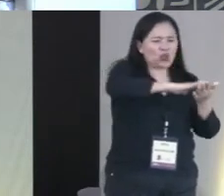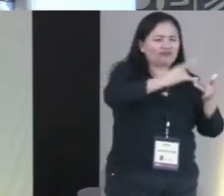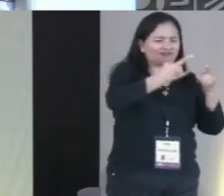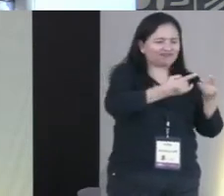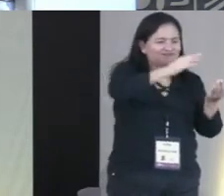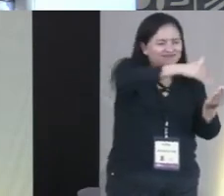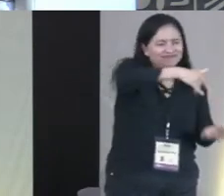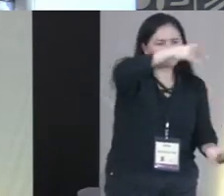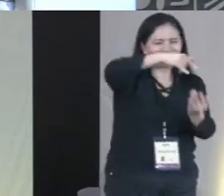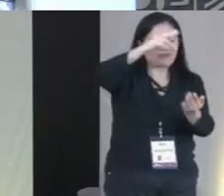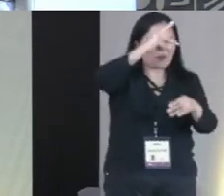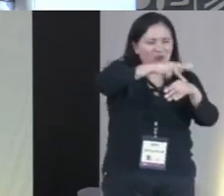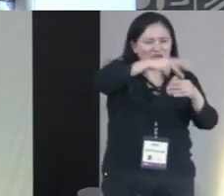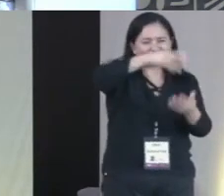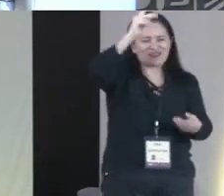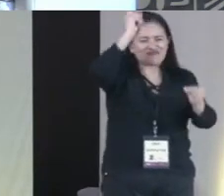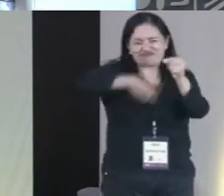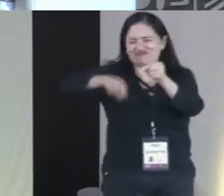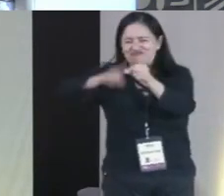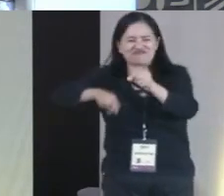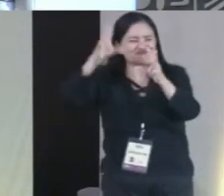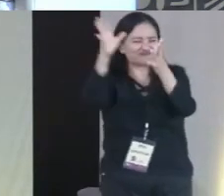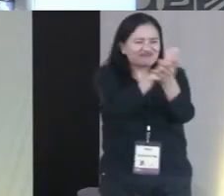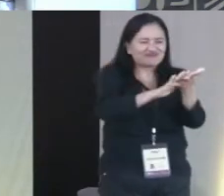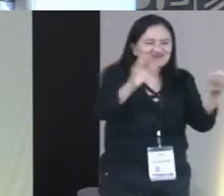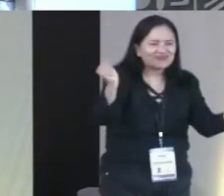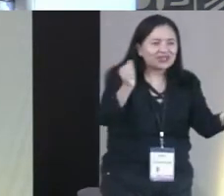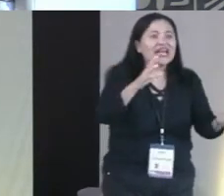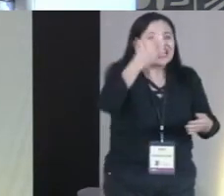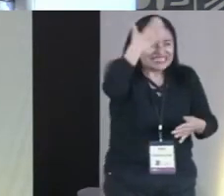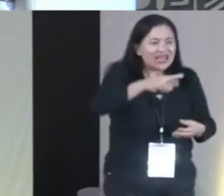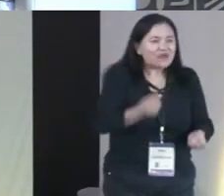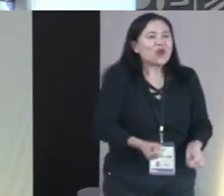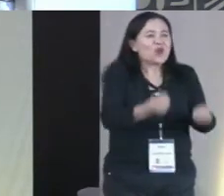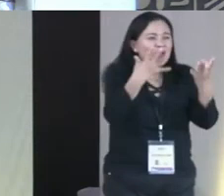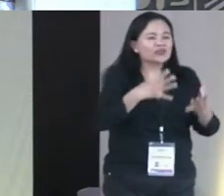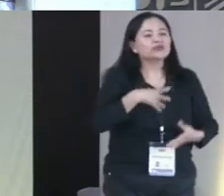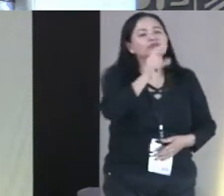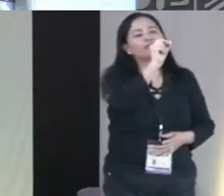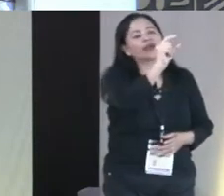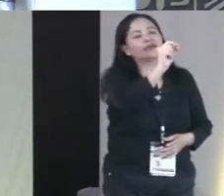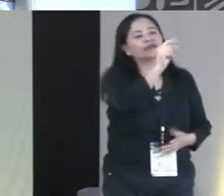¿Sabe cuántos códices quedan? 20 de cientos de miles.